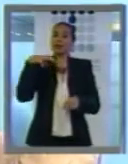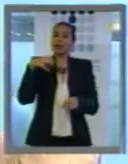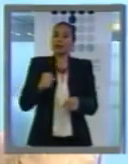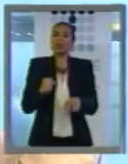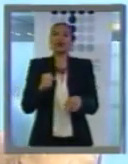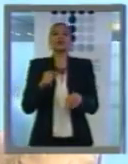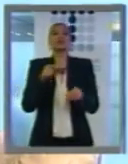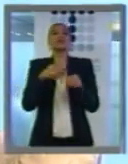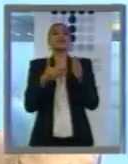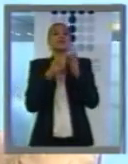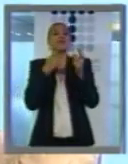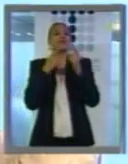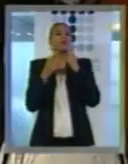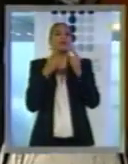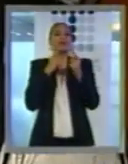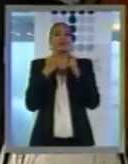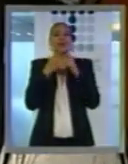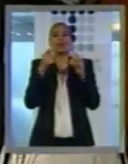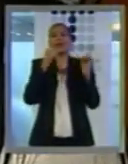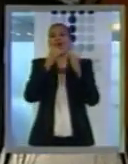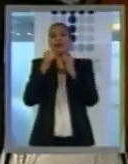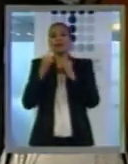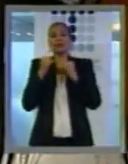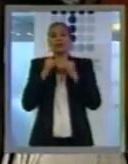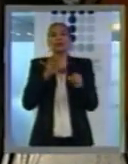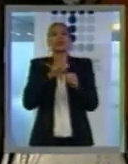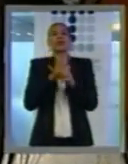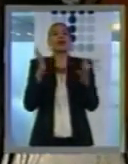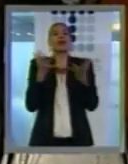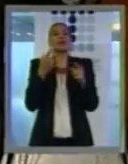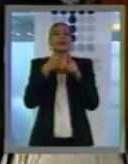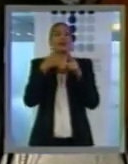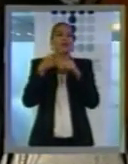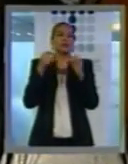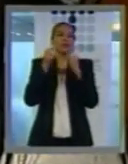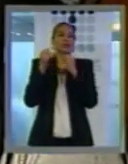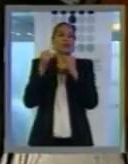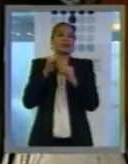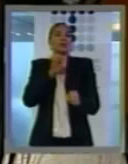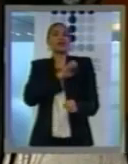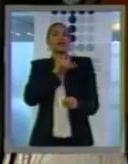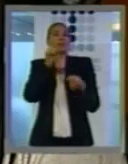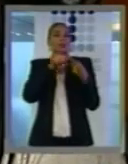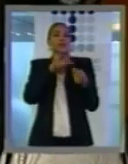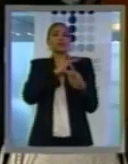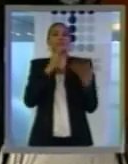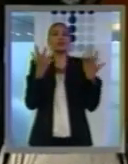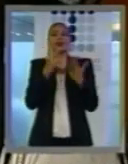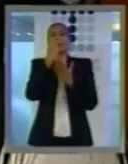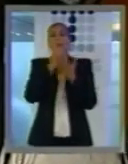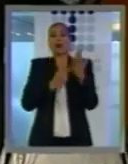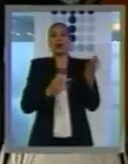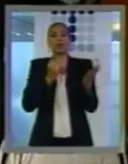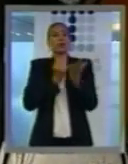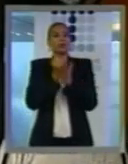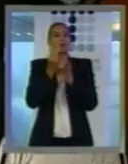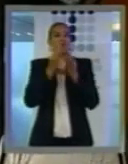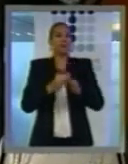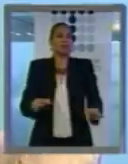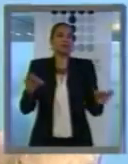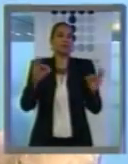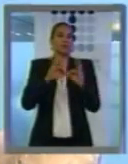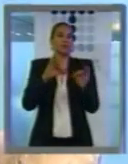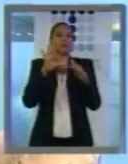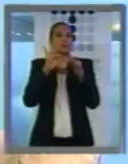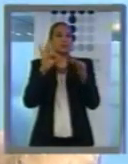dijo en esta mesa, de coordinación interinstitucional con la creación de una instancia específica para poder diseñar programas y decisiones articuladas. O sea,